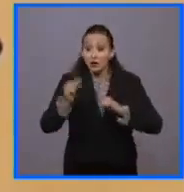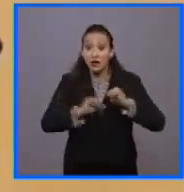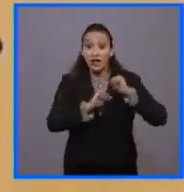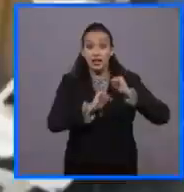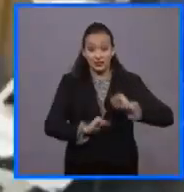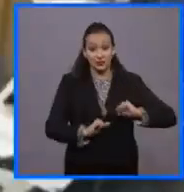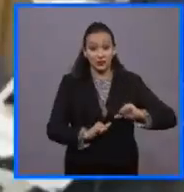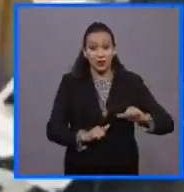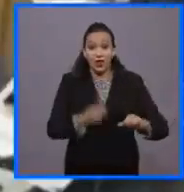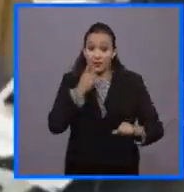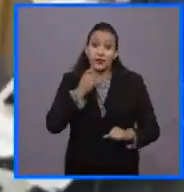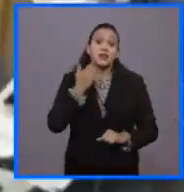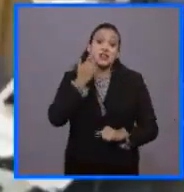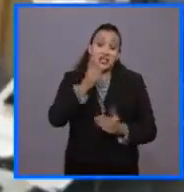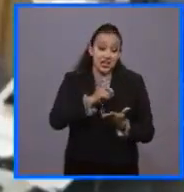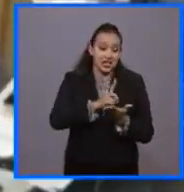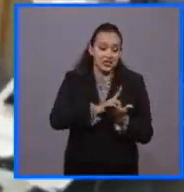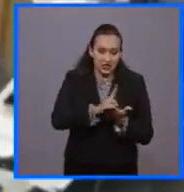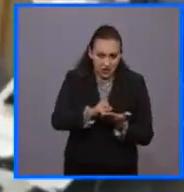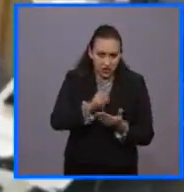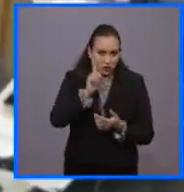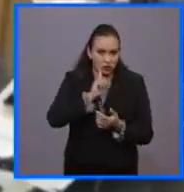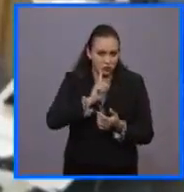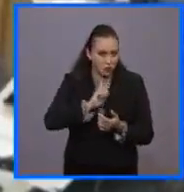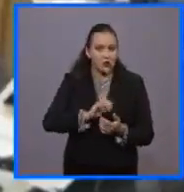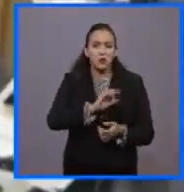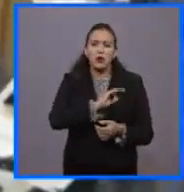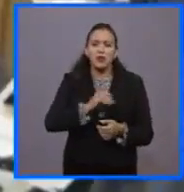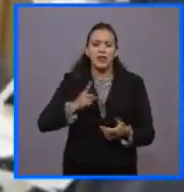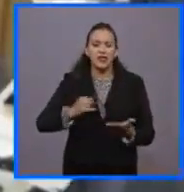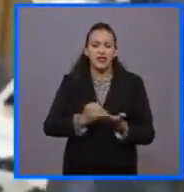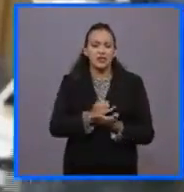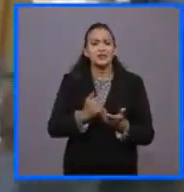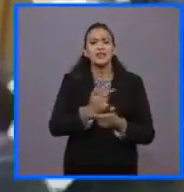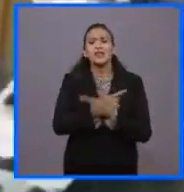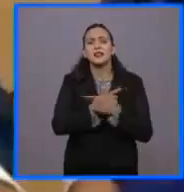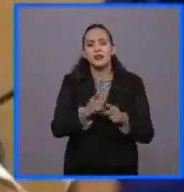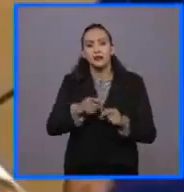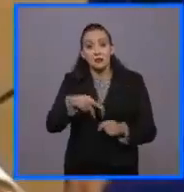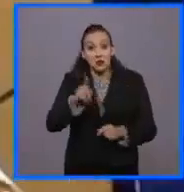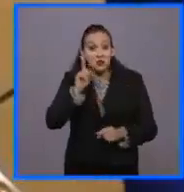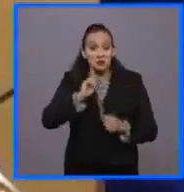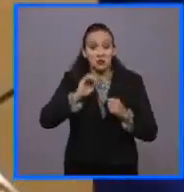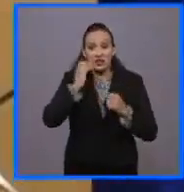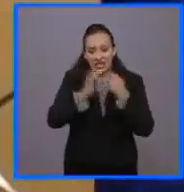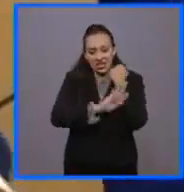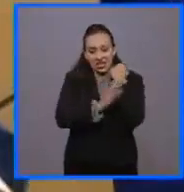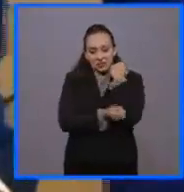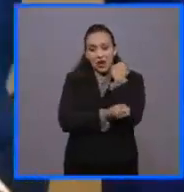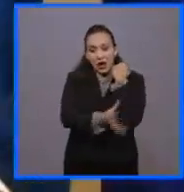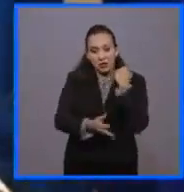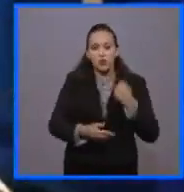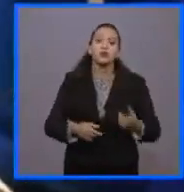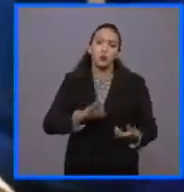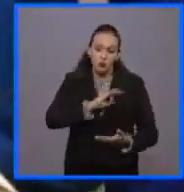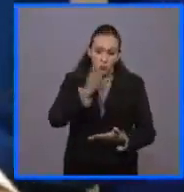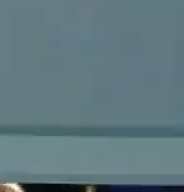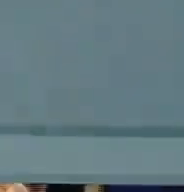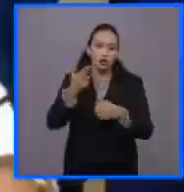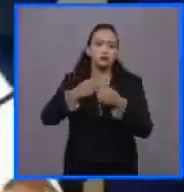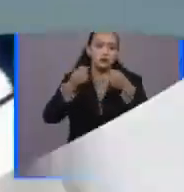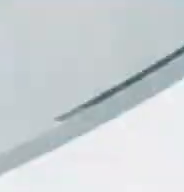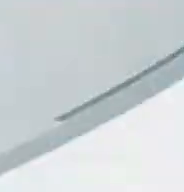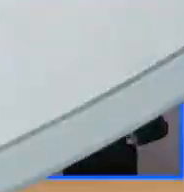omiten garantizar derechos reproductivos fundamentales como el acceso al aborto legal y seguro.